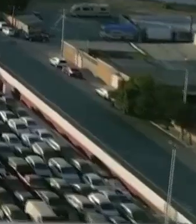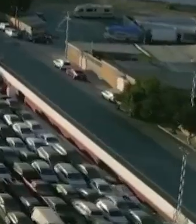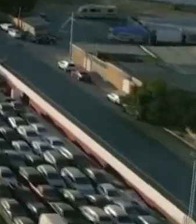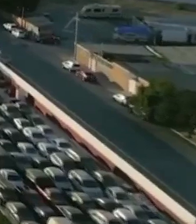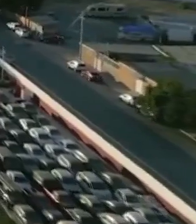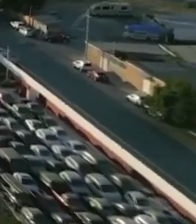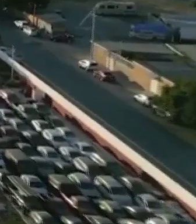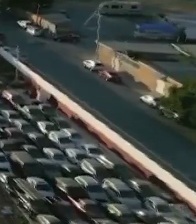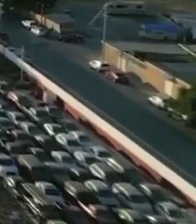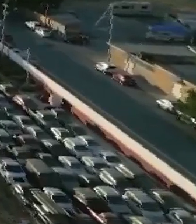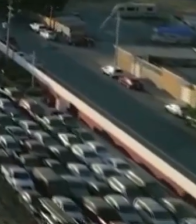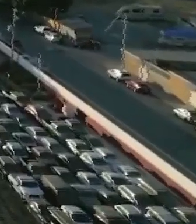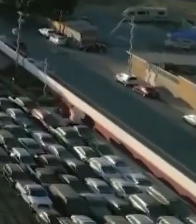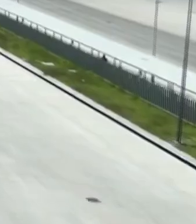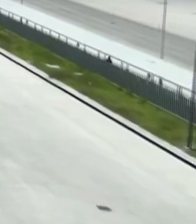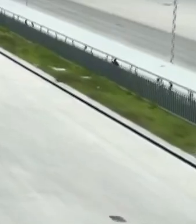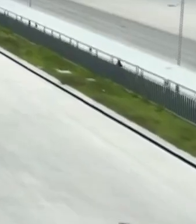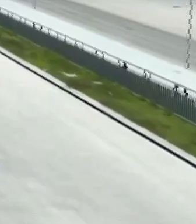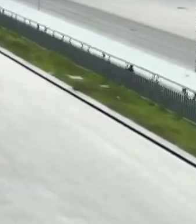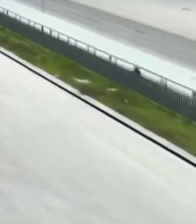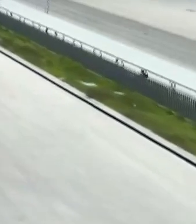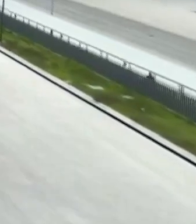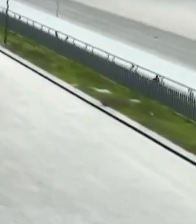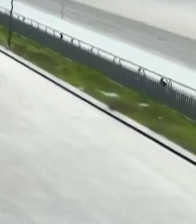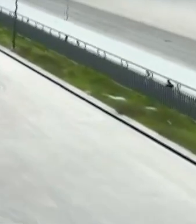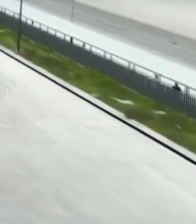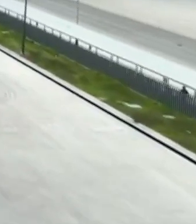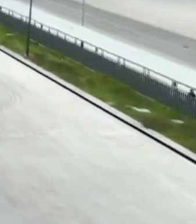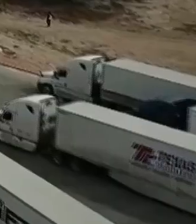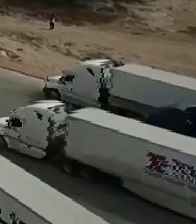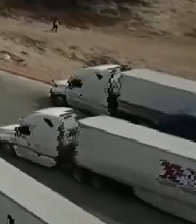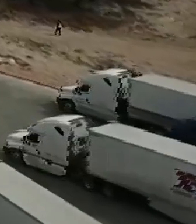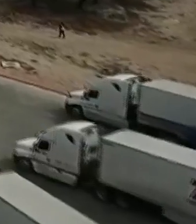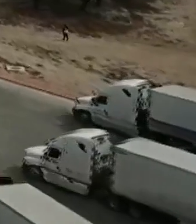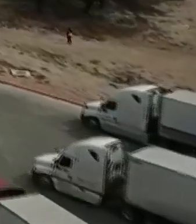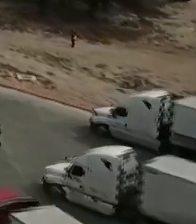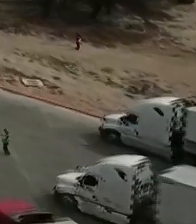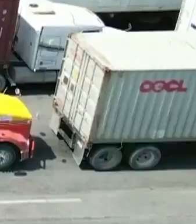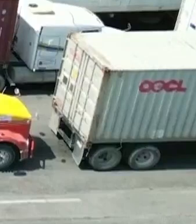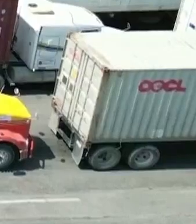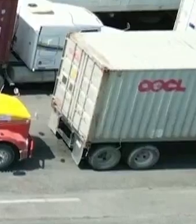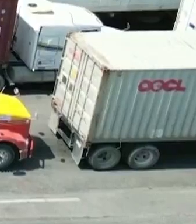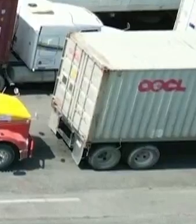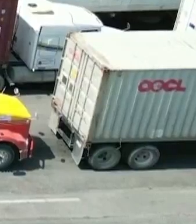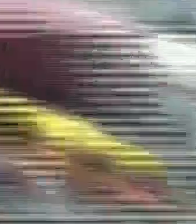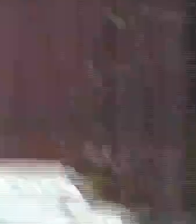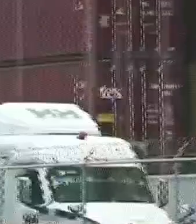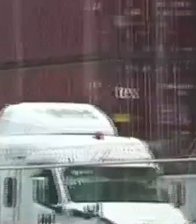la modernización de las aduanas de Tijuana, del Aeropuerto Internacional Felipe Ángeles, de Nuevo Laredo y de